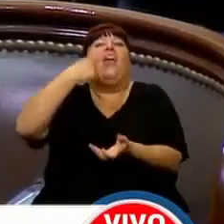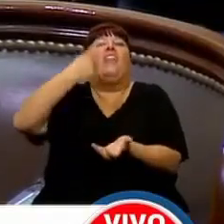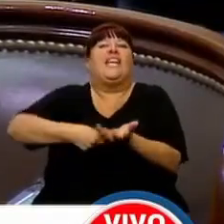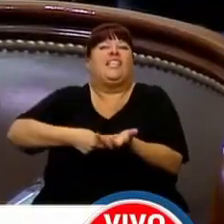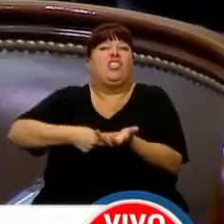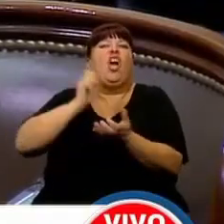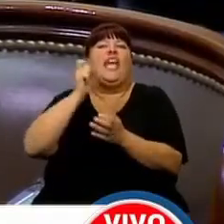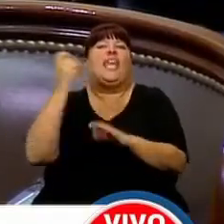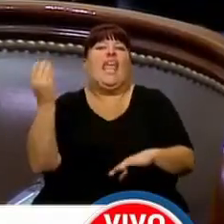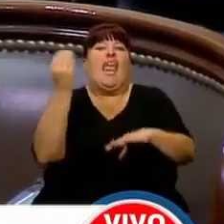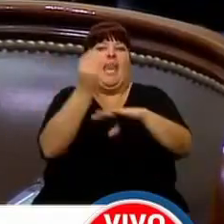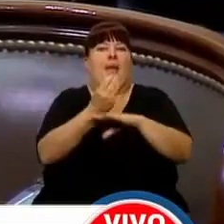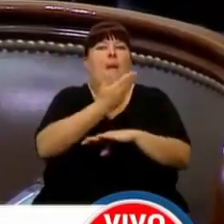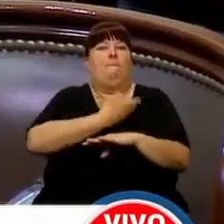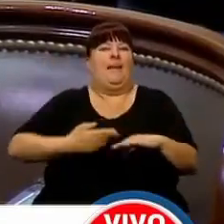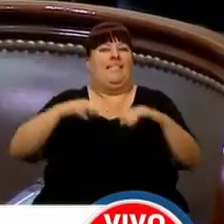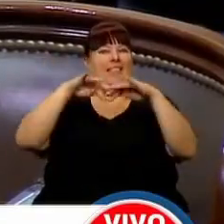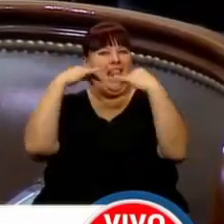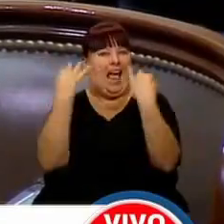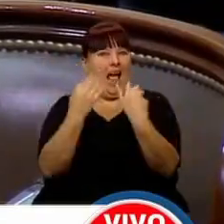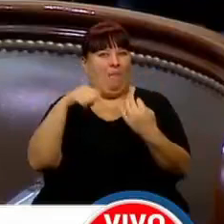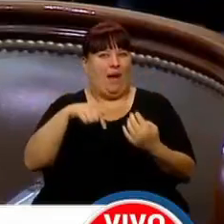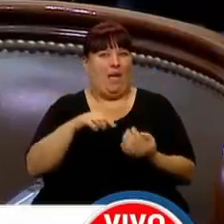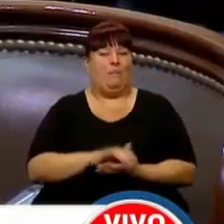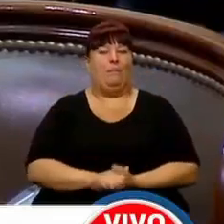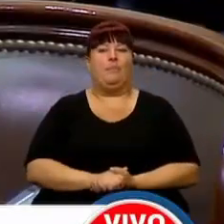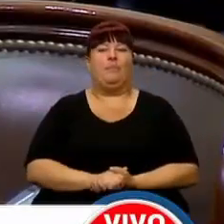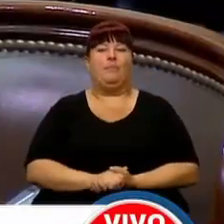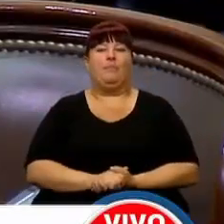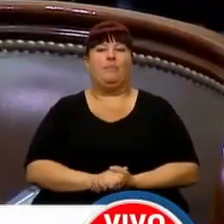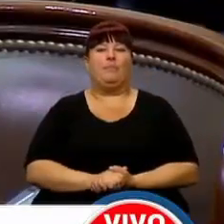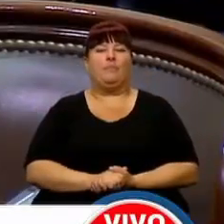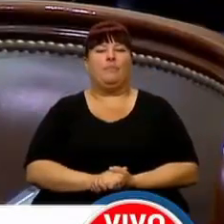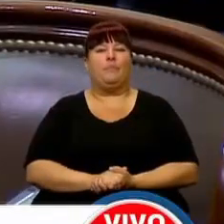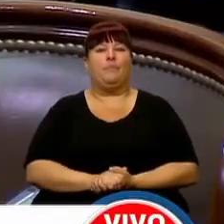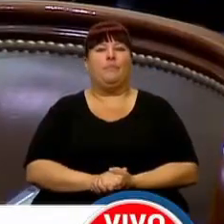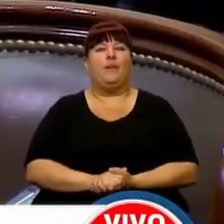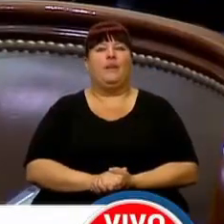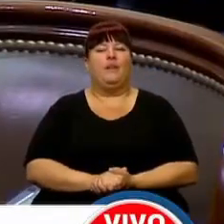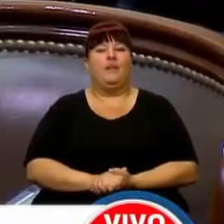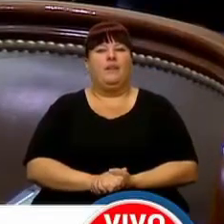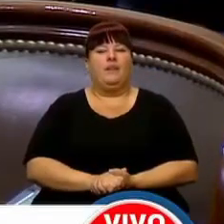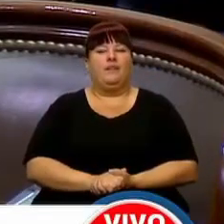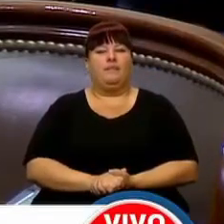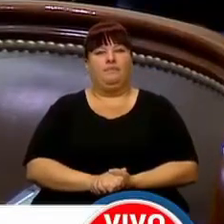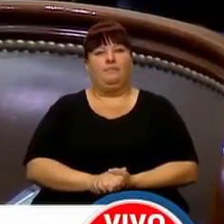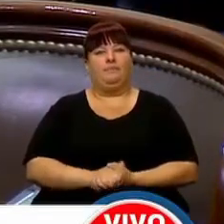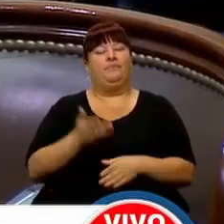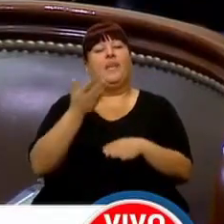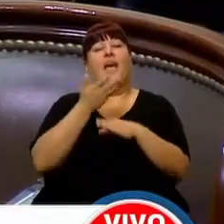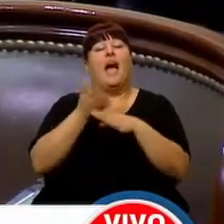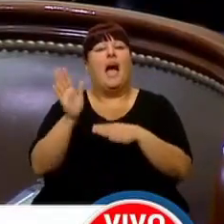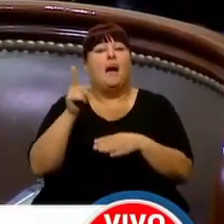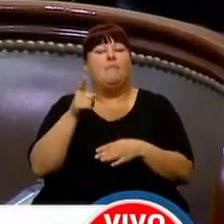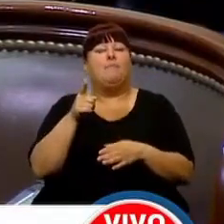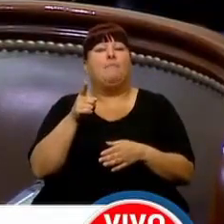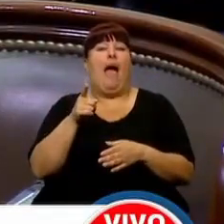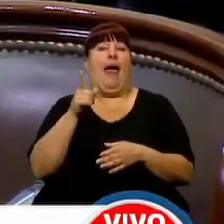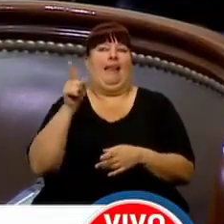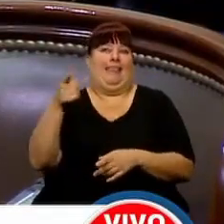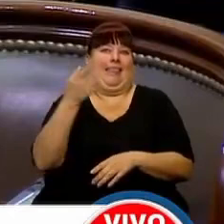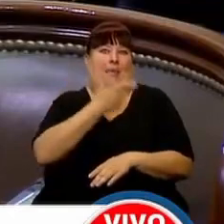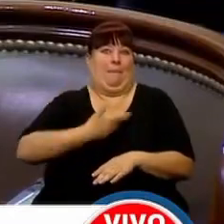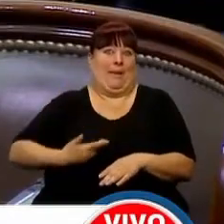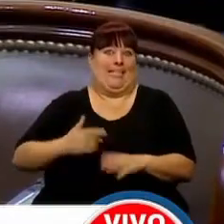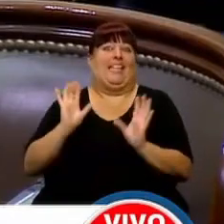decida quién va a ser el presidente de esta Cámara. Y más allá de que el